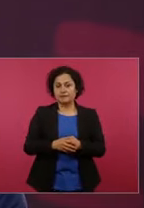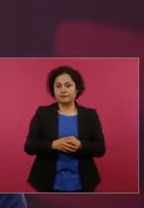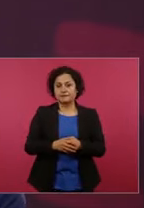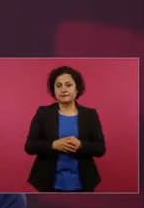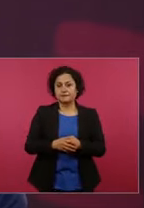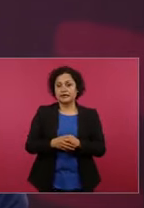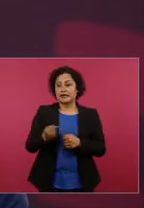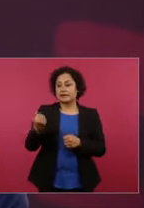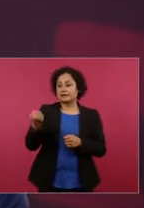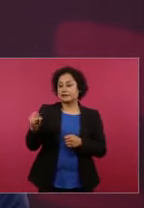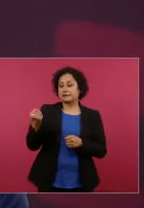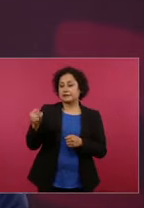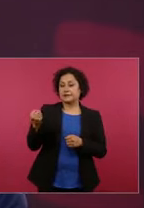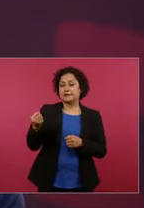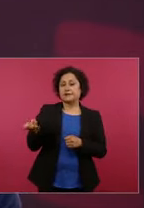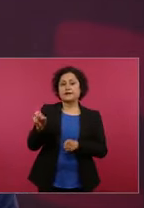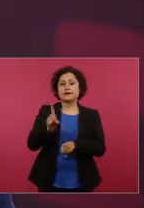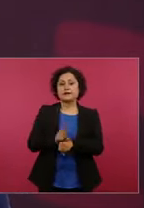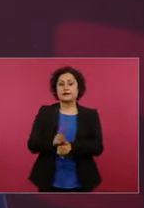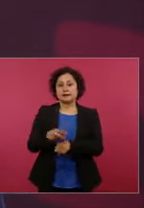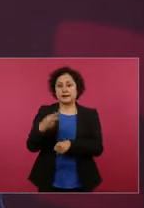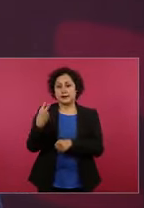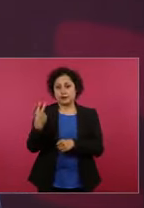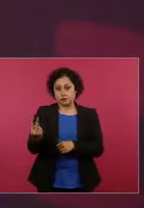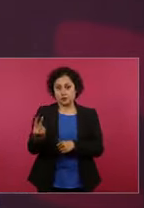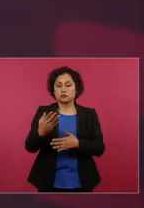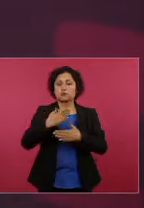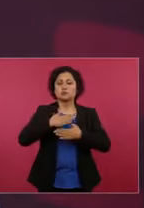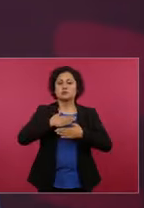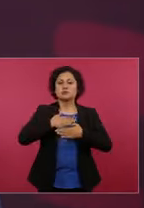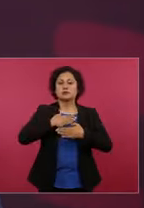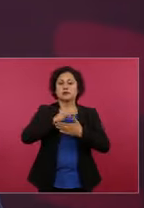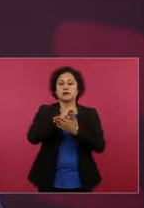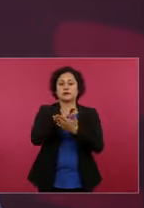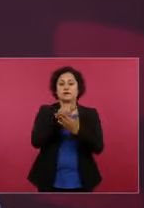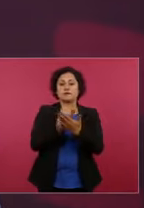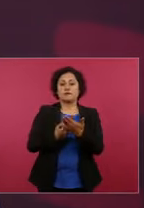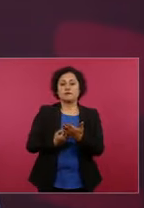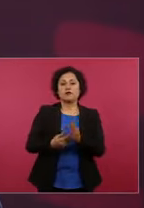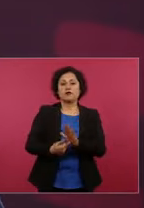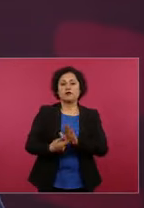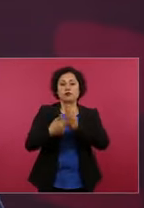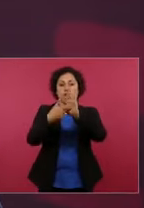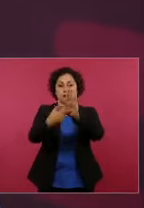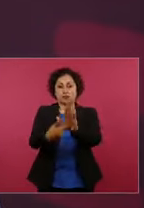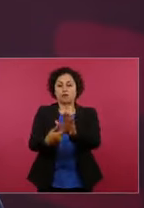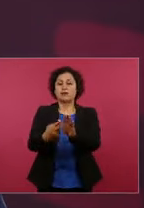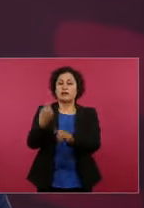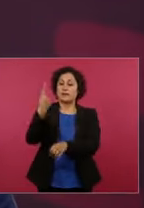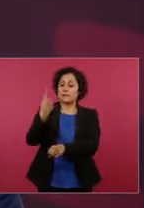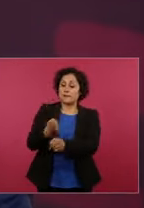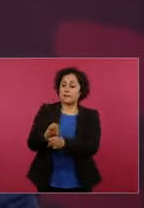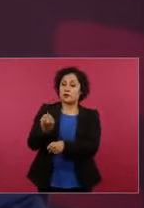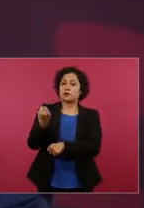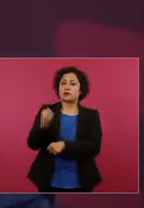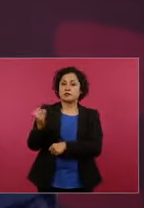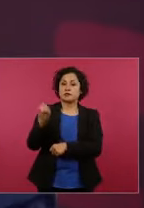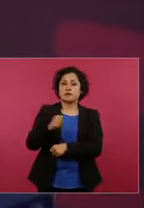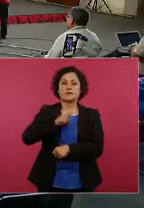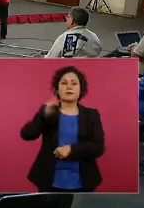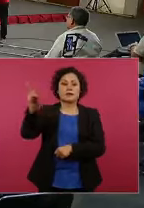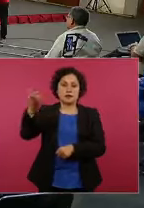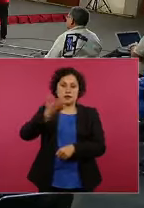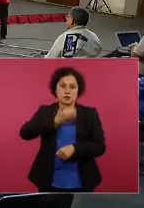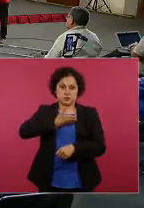de septiembre, que me informes el día primero, va a ser en el Zócalo, el día 2 inicio